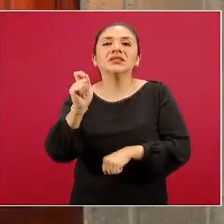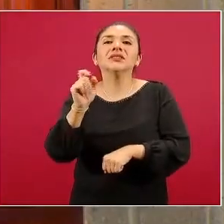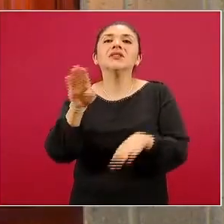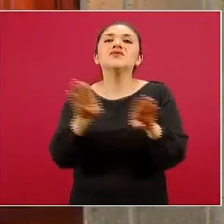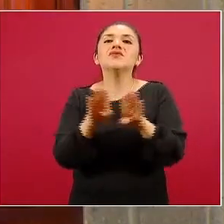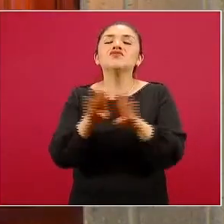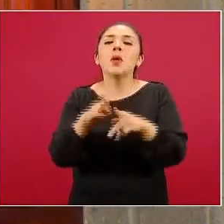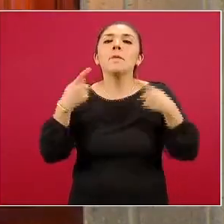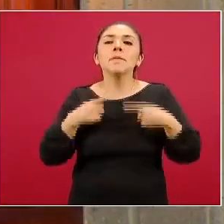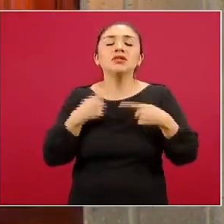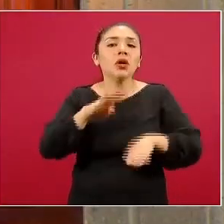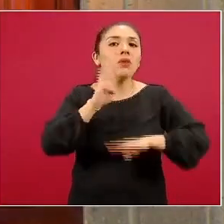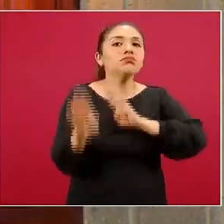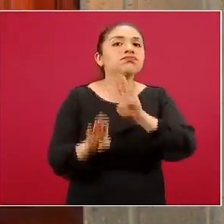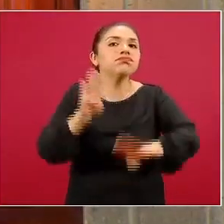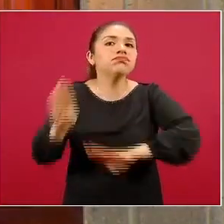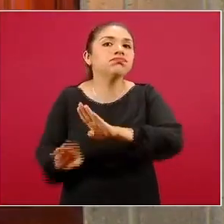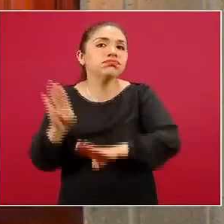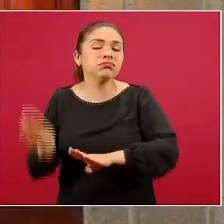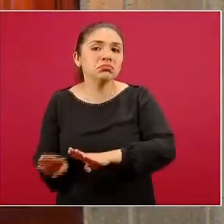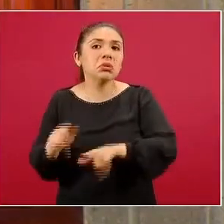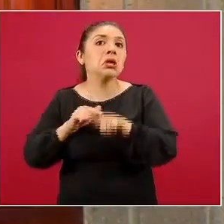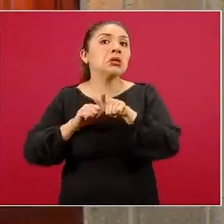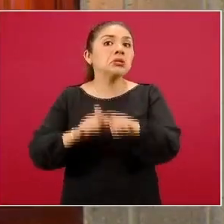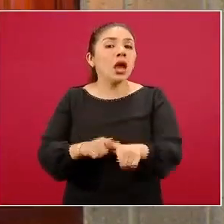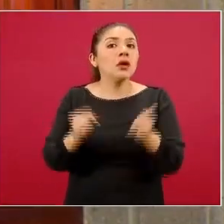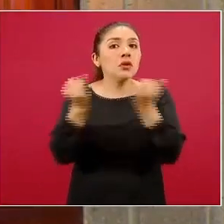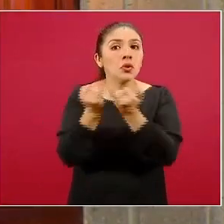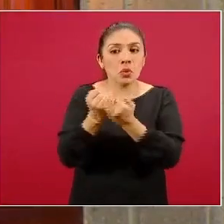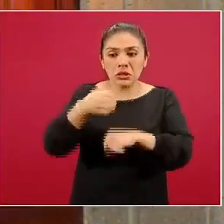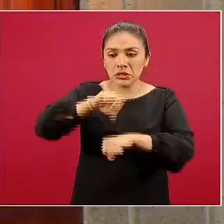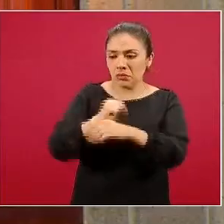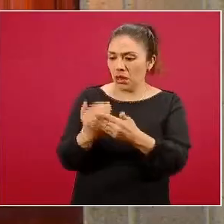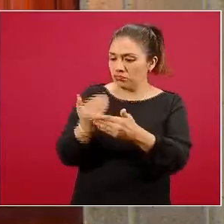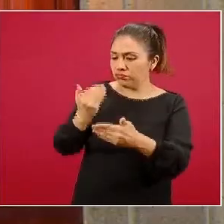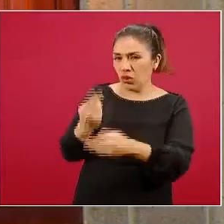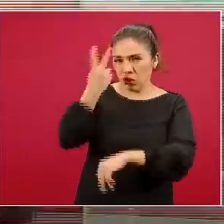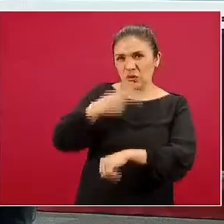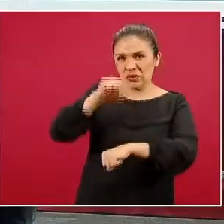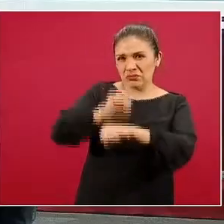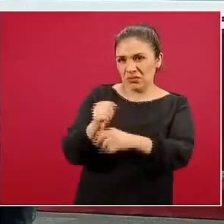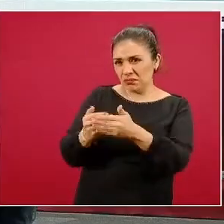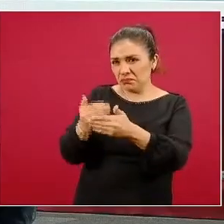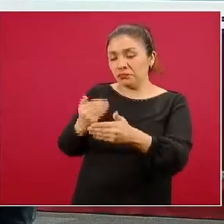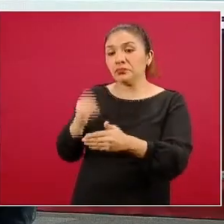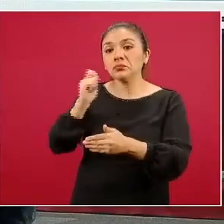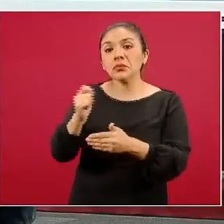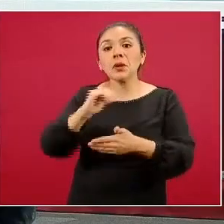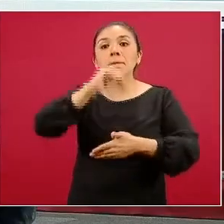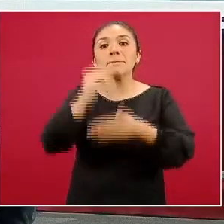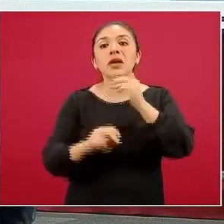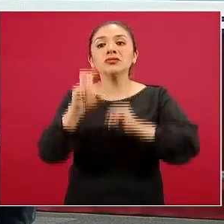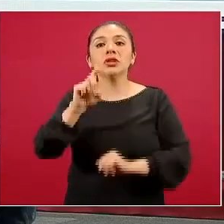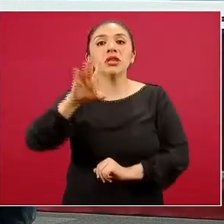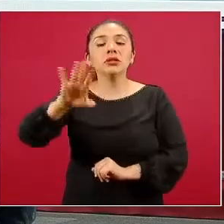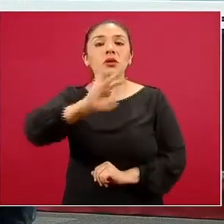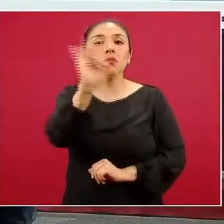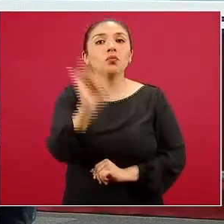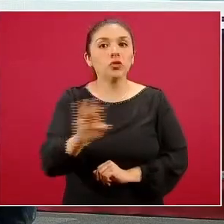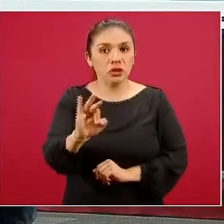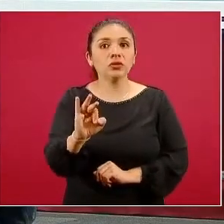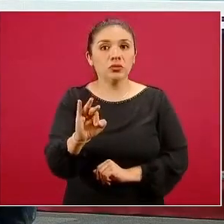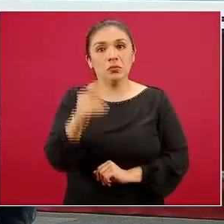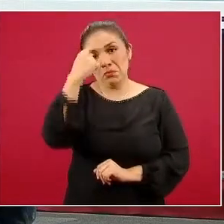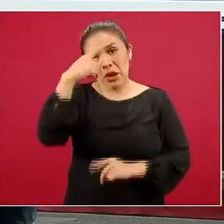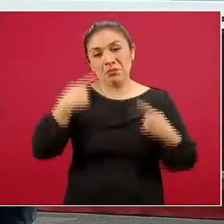precisamente las defunciones, en donde se mantiene para las últimas 2 semanas graficadas de menos 35%